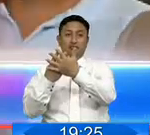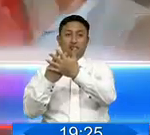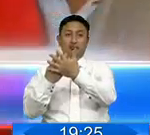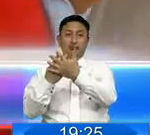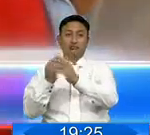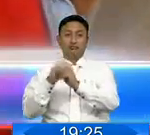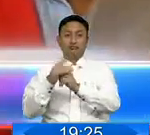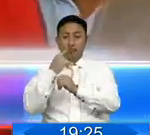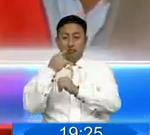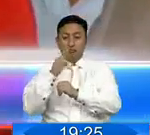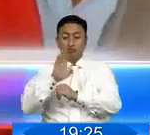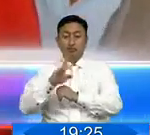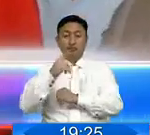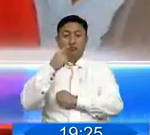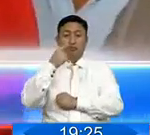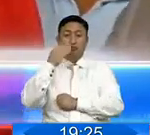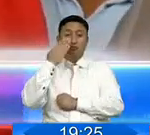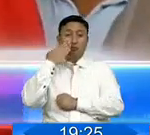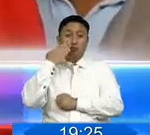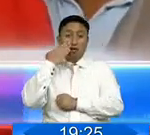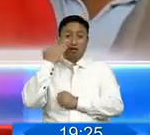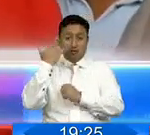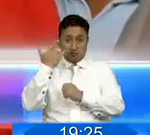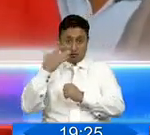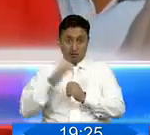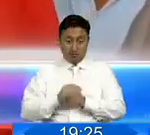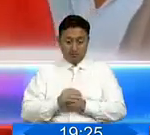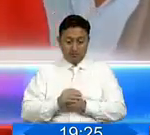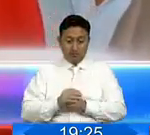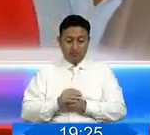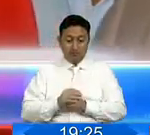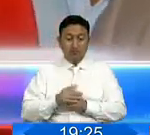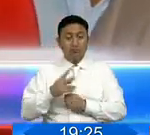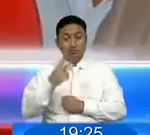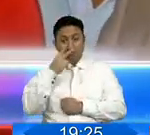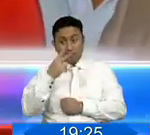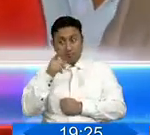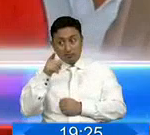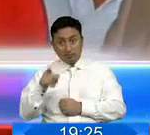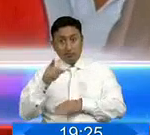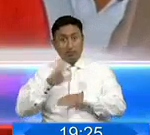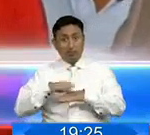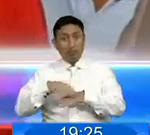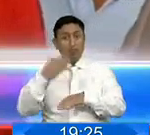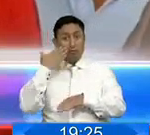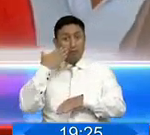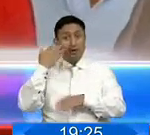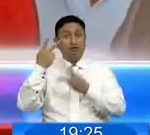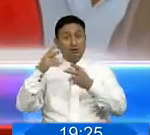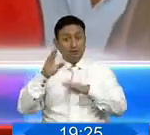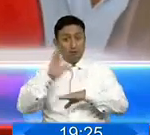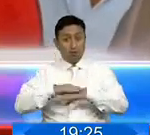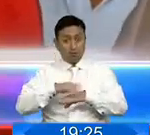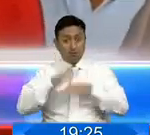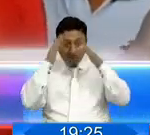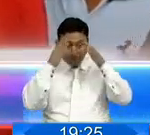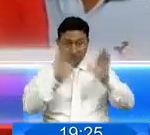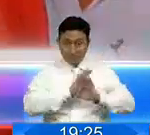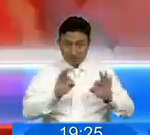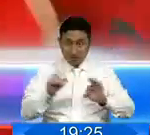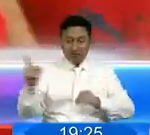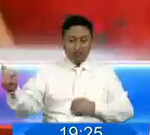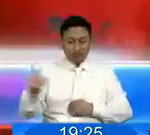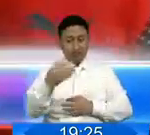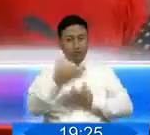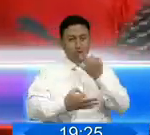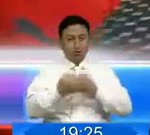de varones. La mamá del menor también hemos tomado en consideración eso, y si es que vemos que tiene responsabilidad por omisión, también será procesado.